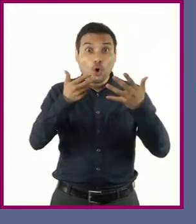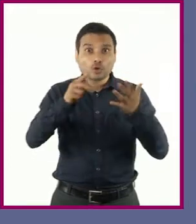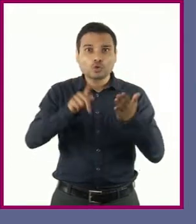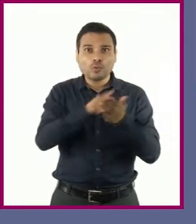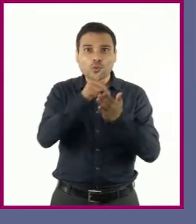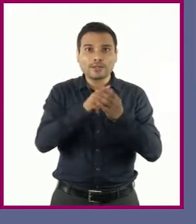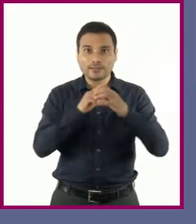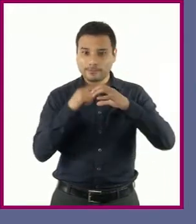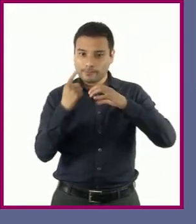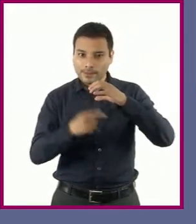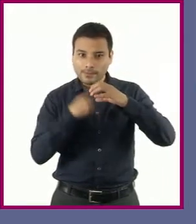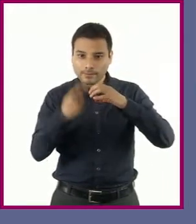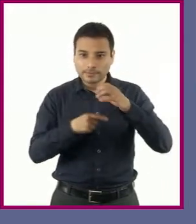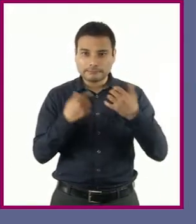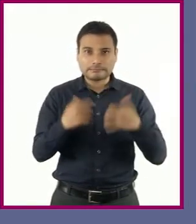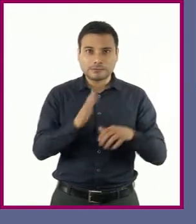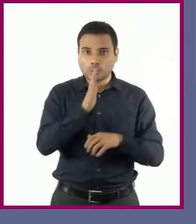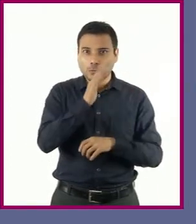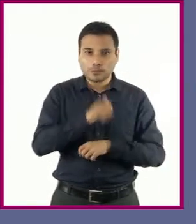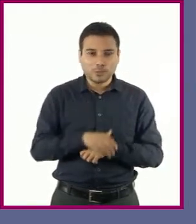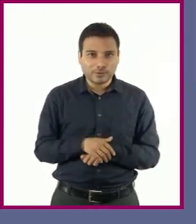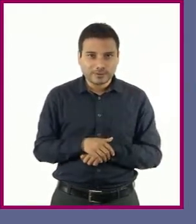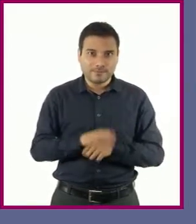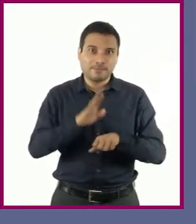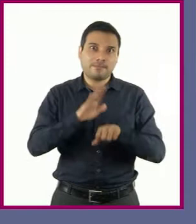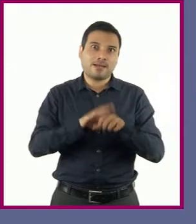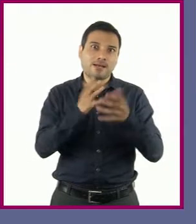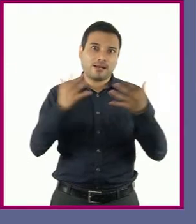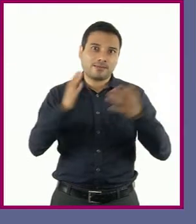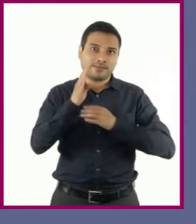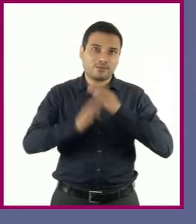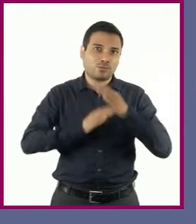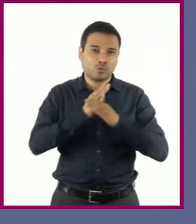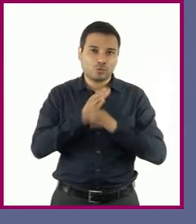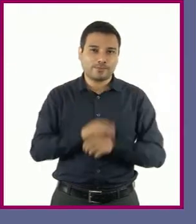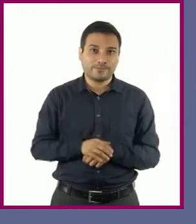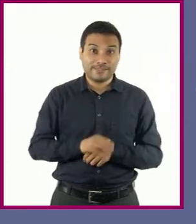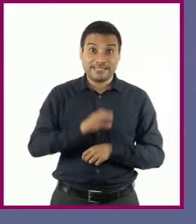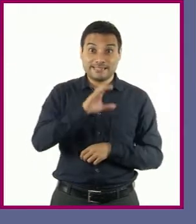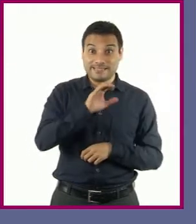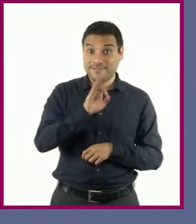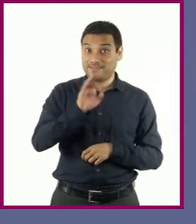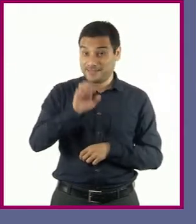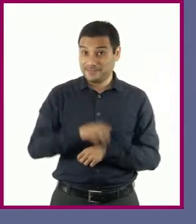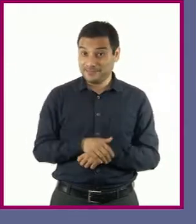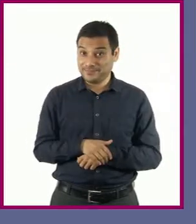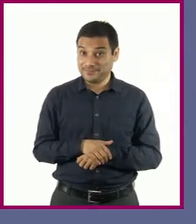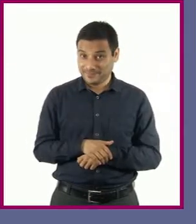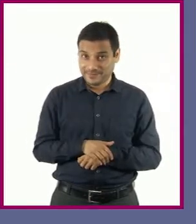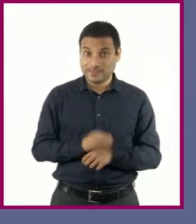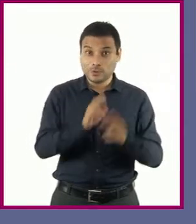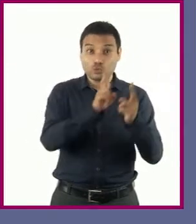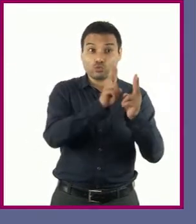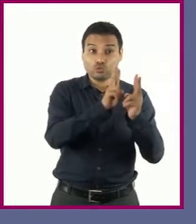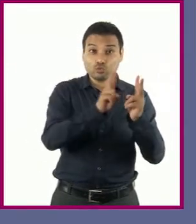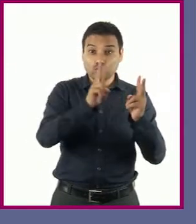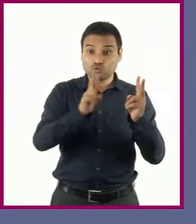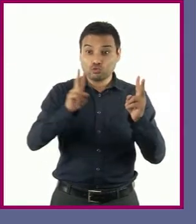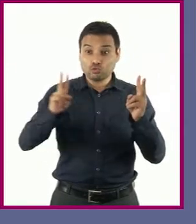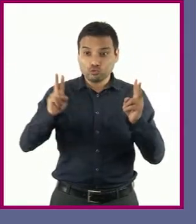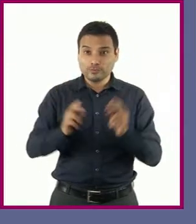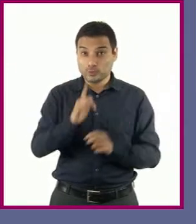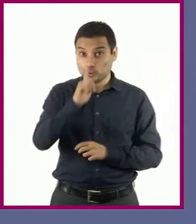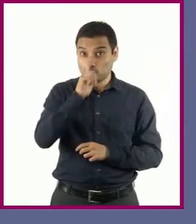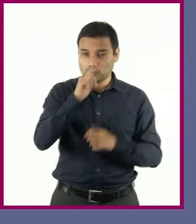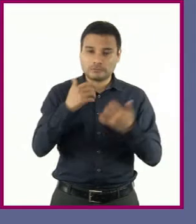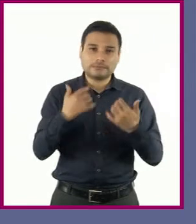Tierra, convirtiéndolo en uno de los más grandes del mundo. Es así como el papel de la CFE en la operación de las redes de transmisión y distribución de